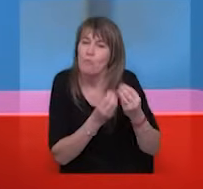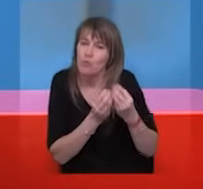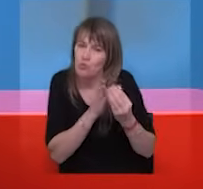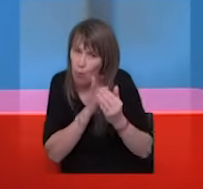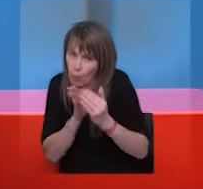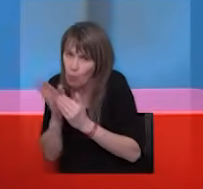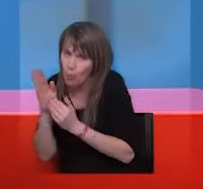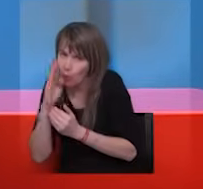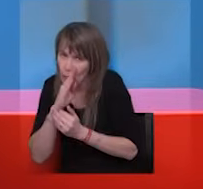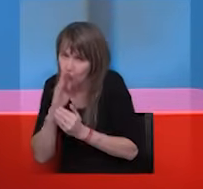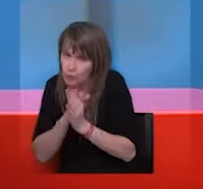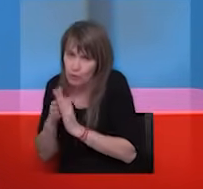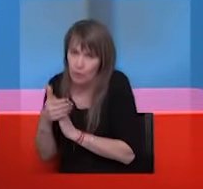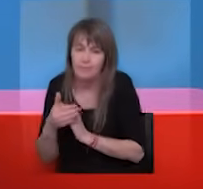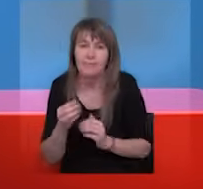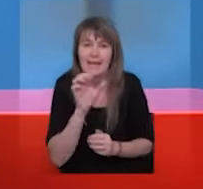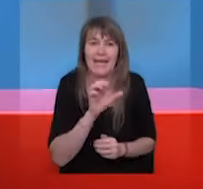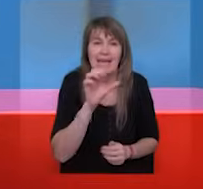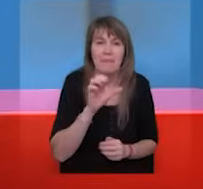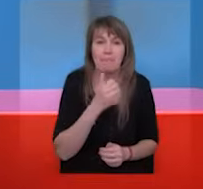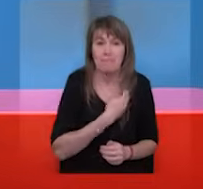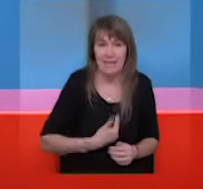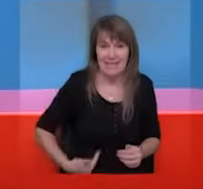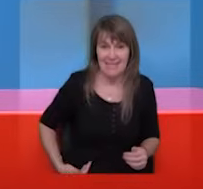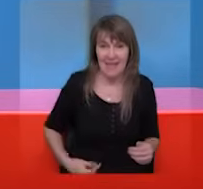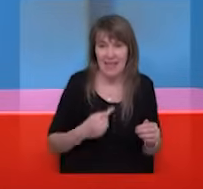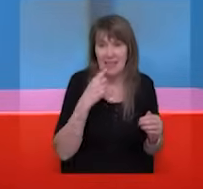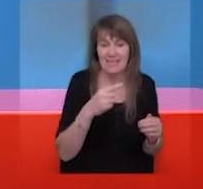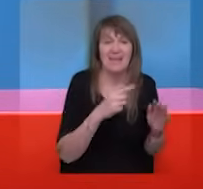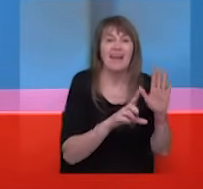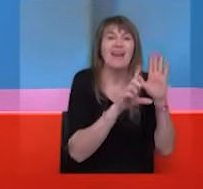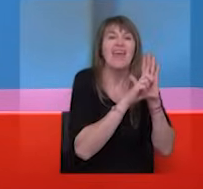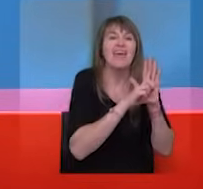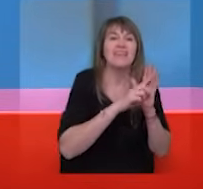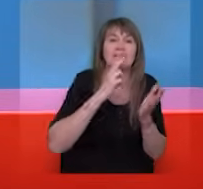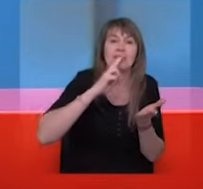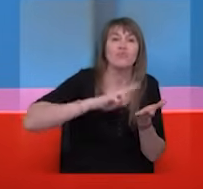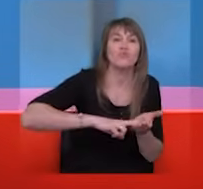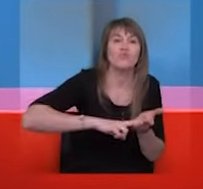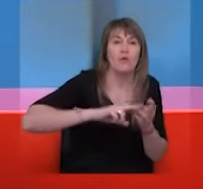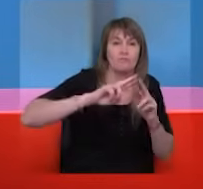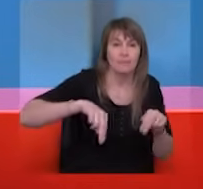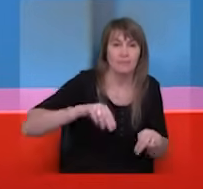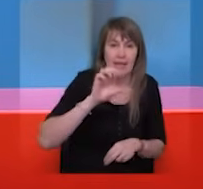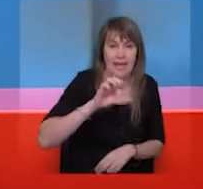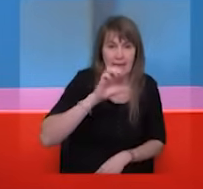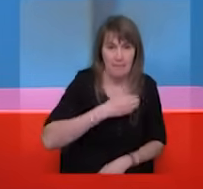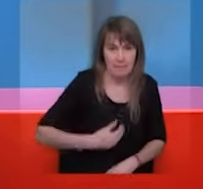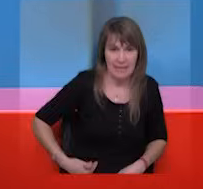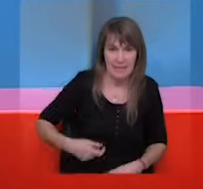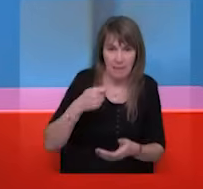todo cuando la empresa eh pretende ampararse en la ley de en la ley tributaria no las empresas pagan irae